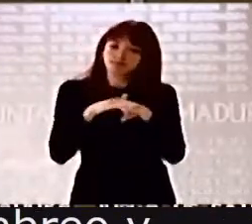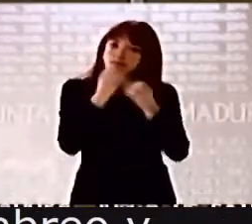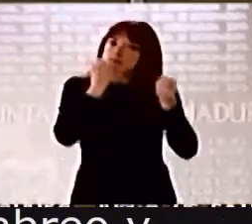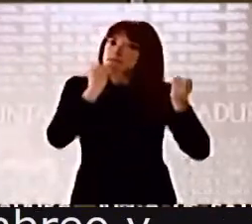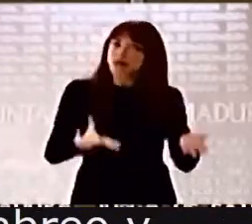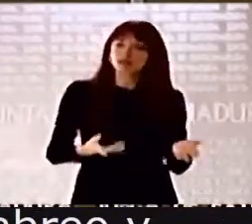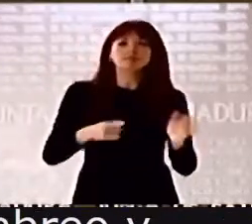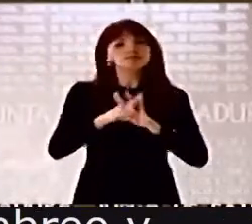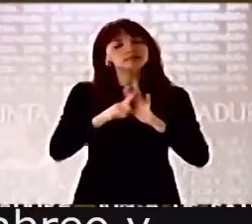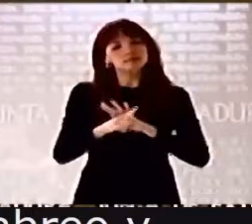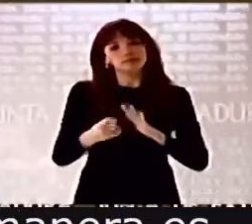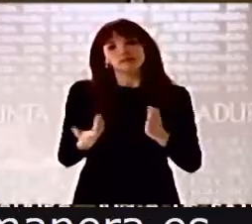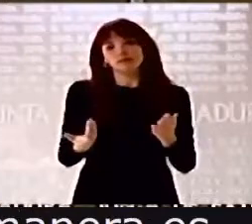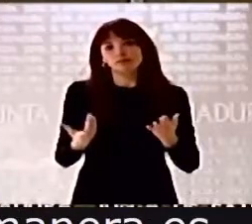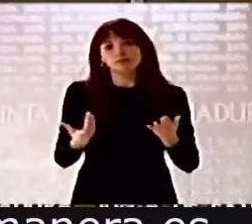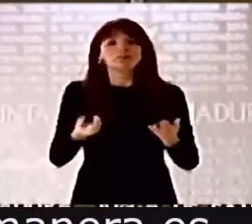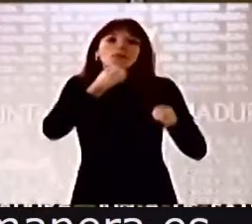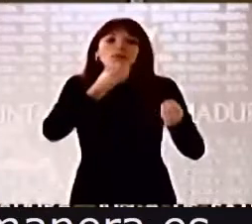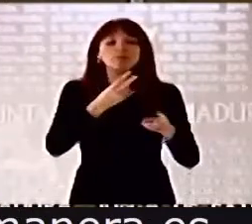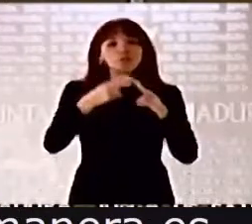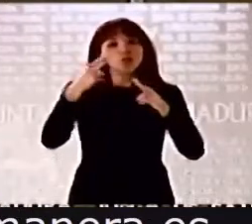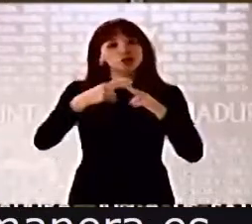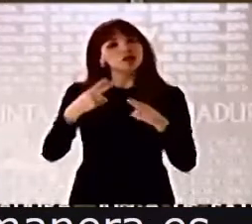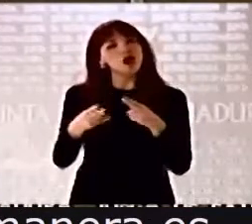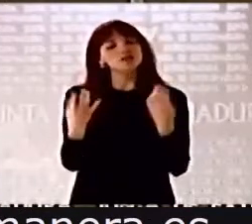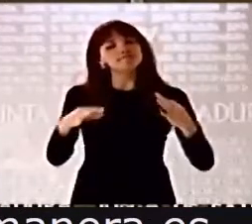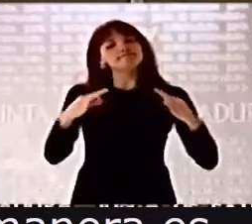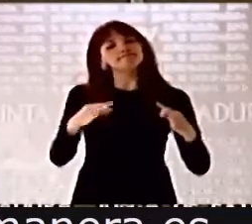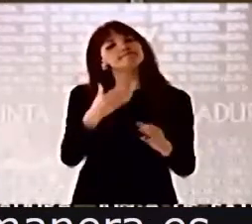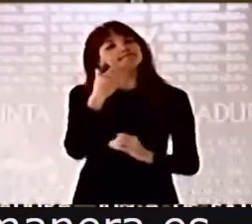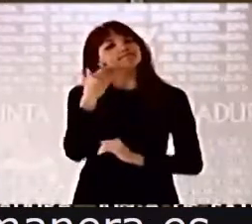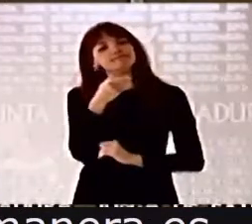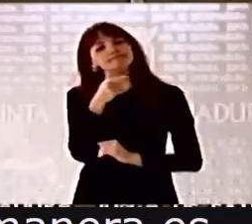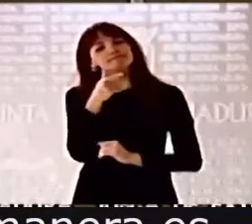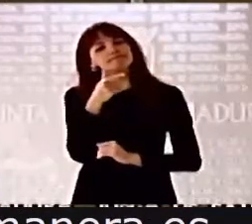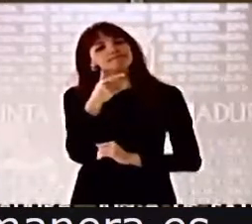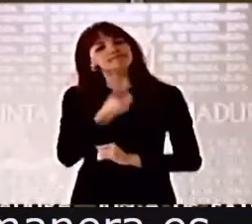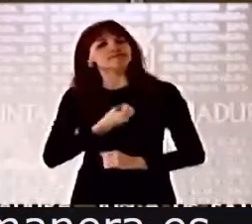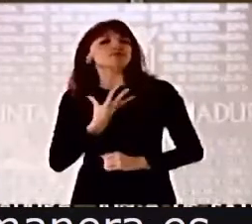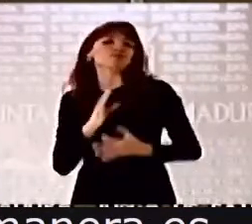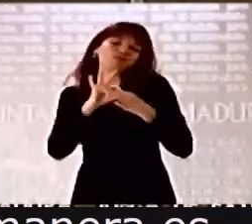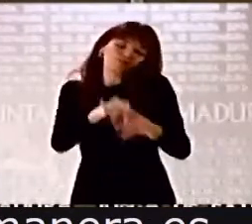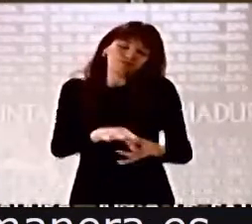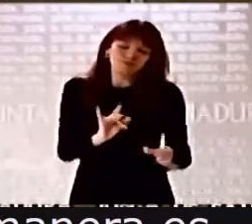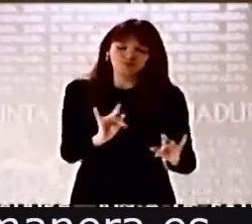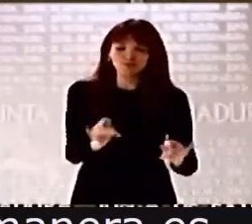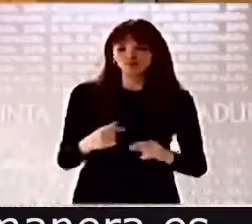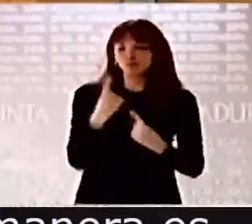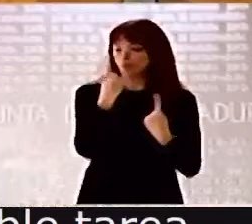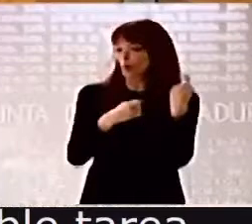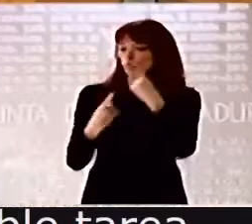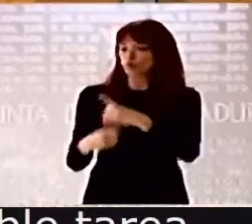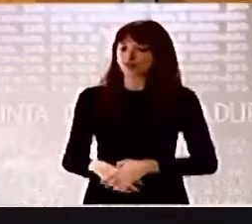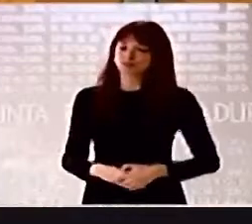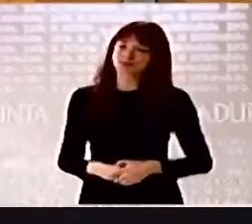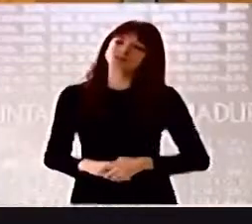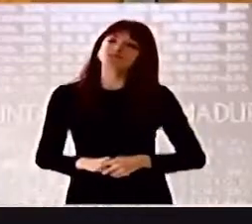y haciendo de la política una noble tarea a la que merece la pena dedicarse. ¿Preguntas?